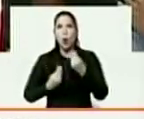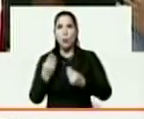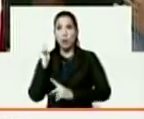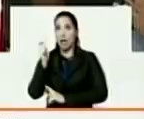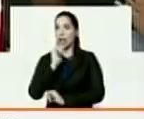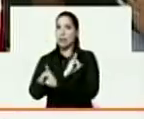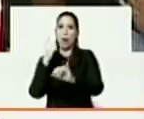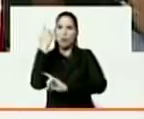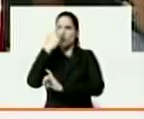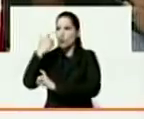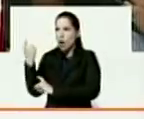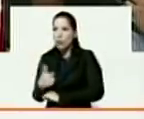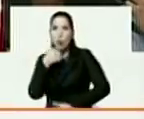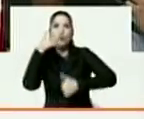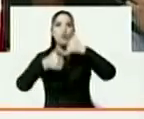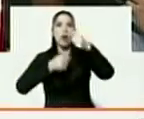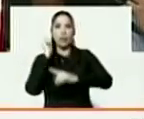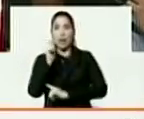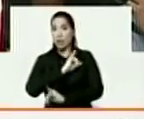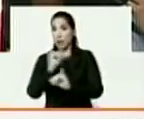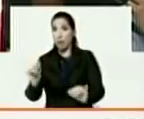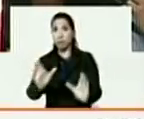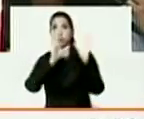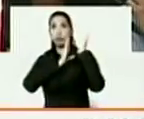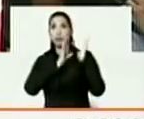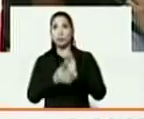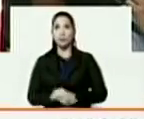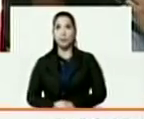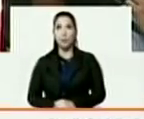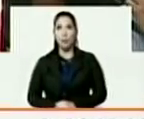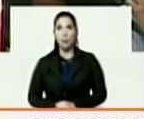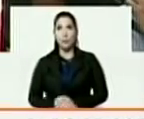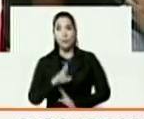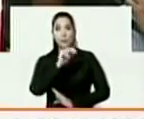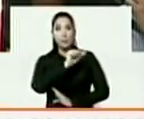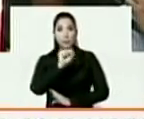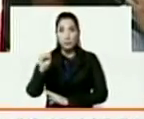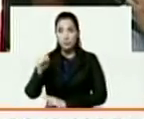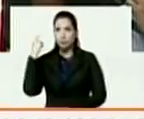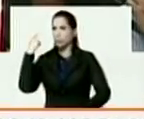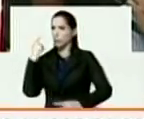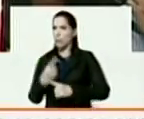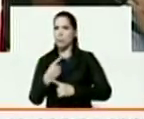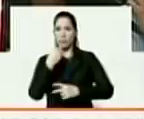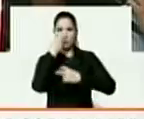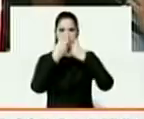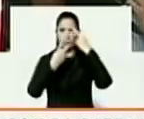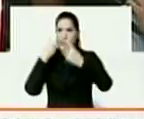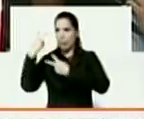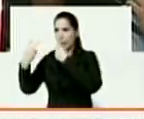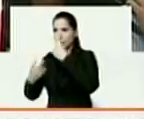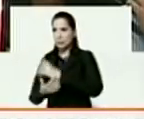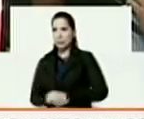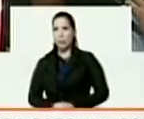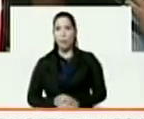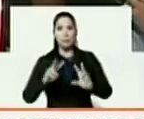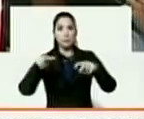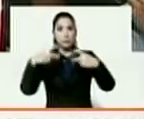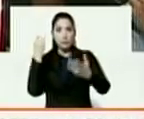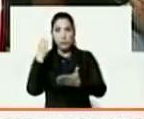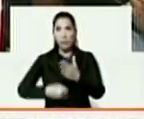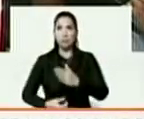una vez ya tiene tareas las arras tienen que ir a visitar van visitando a los nuevos